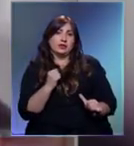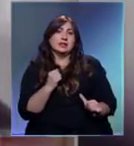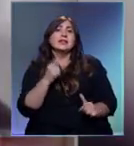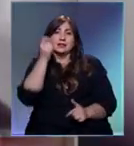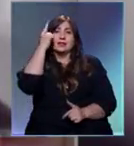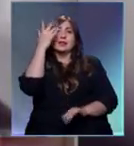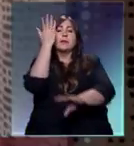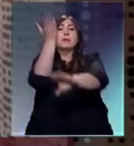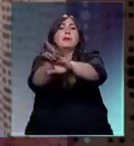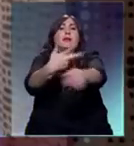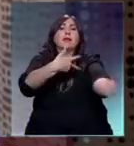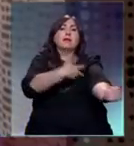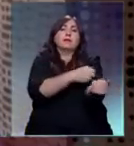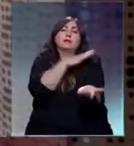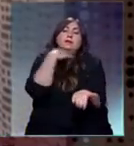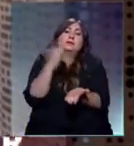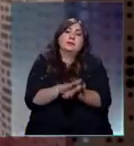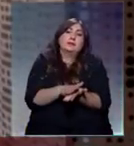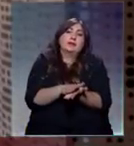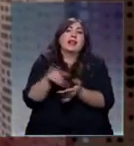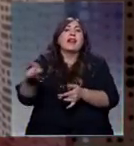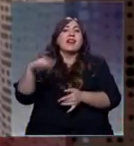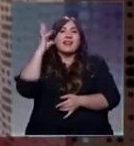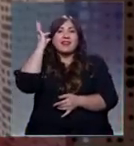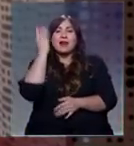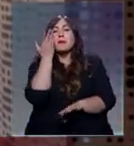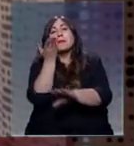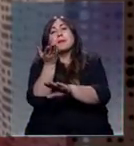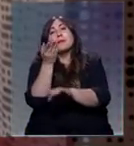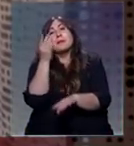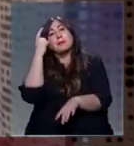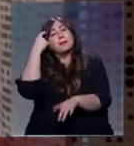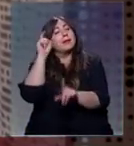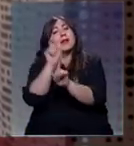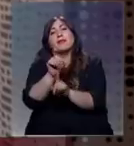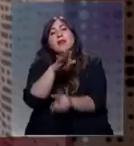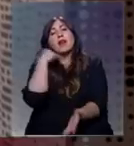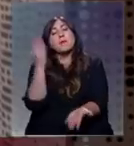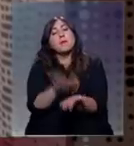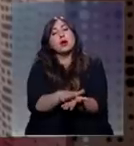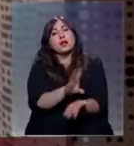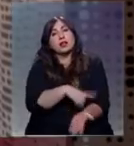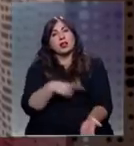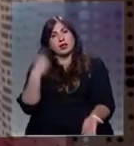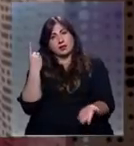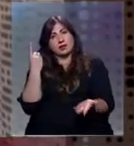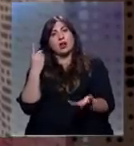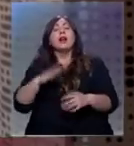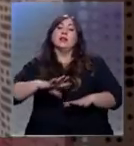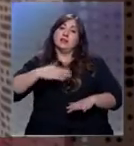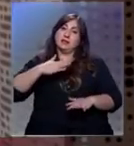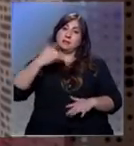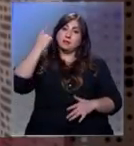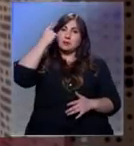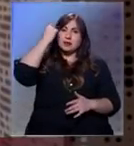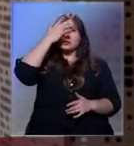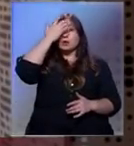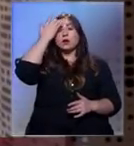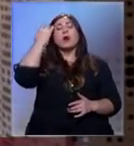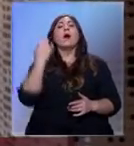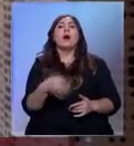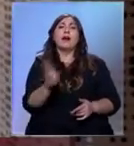pida la eutanasia. Ella ha dicho que prefiere una muerte digna. Me parece que un caso dramático que nos vuelve a